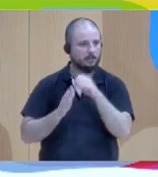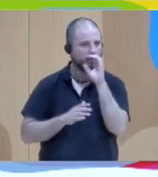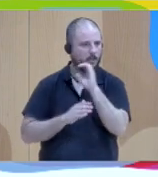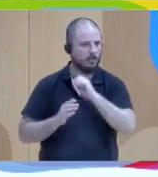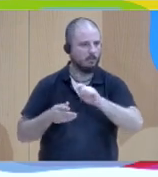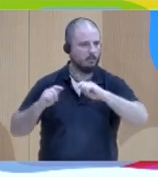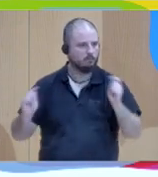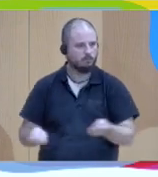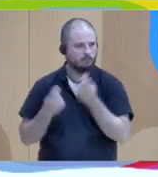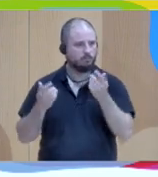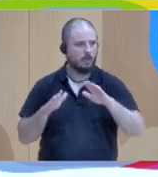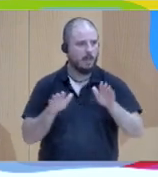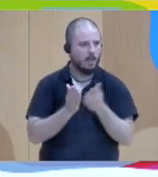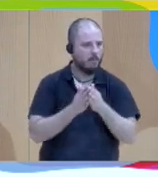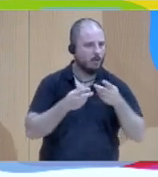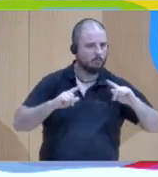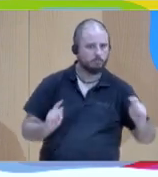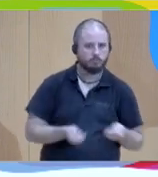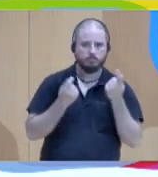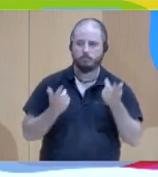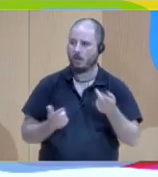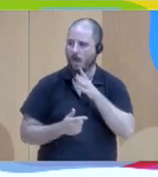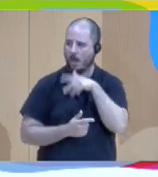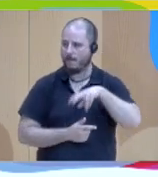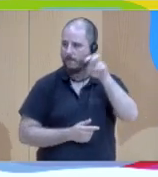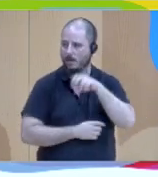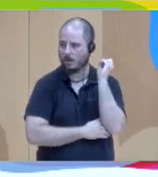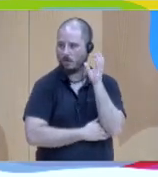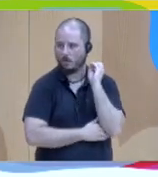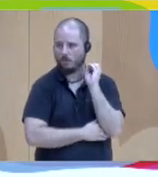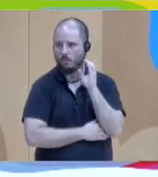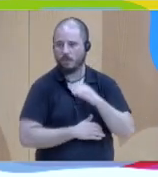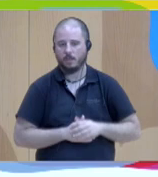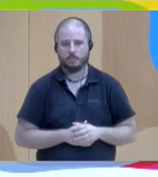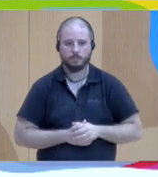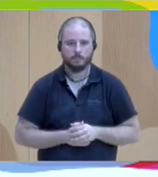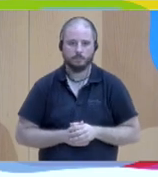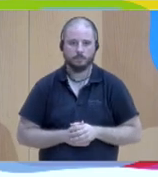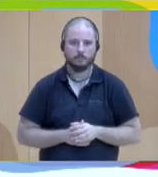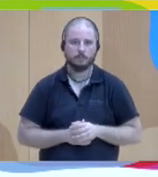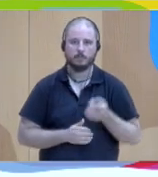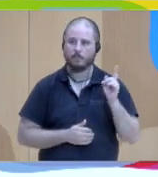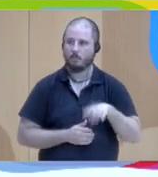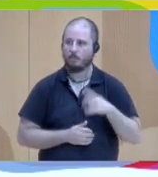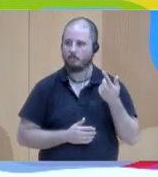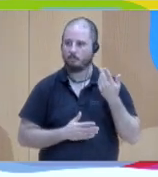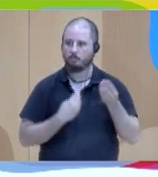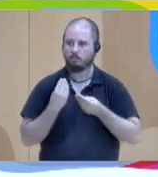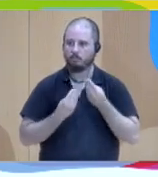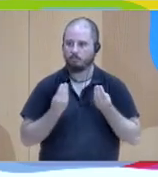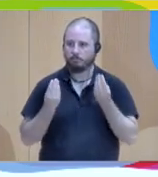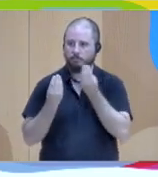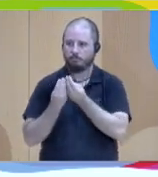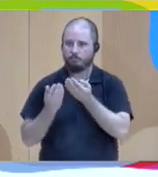libros. Viene aquí a ofrecernos esta conferencia. además también lo que vamos a poder realizar y disfrutar con él es